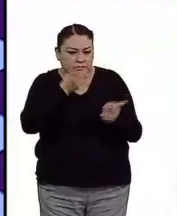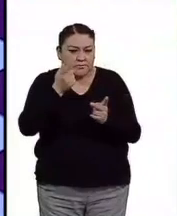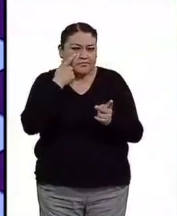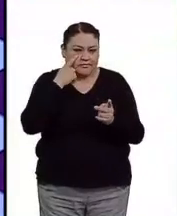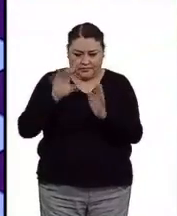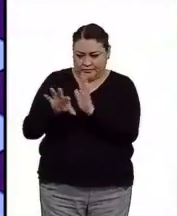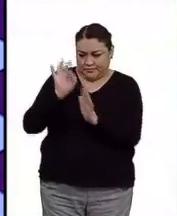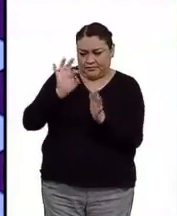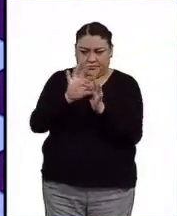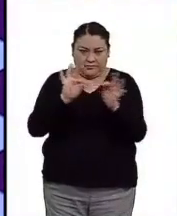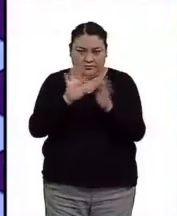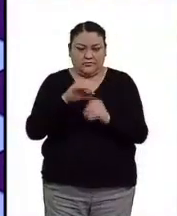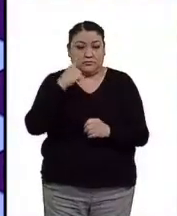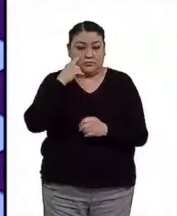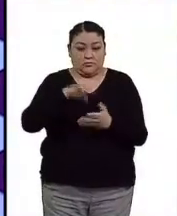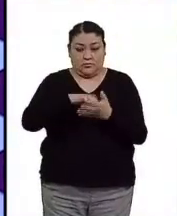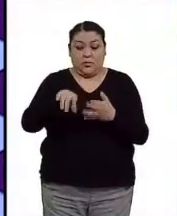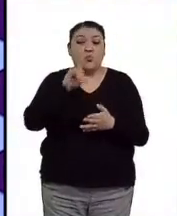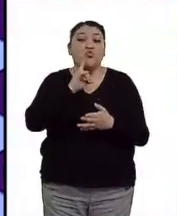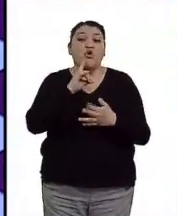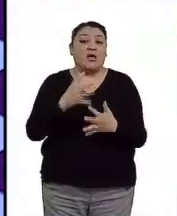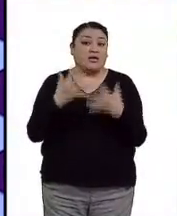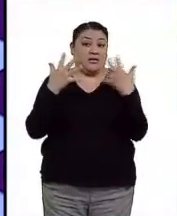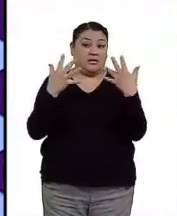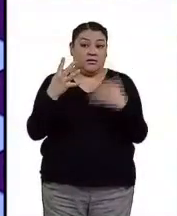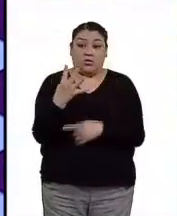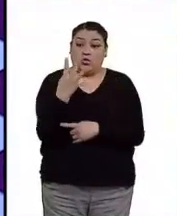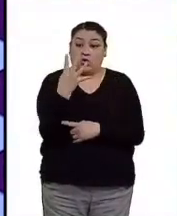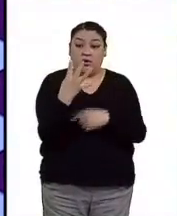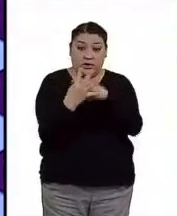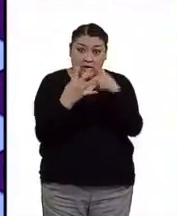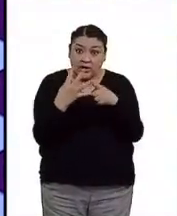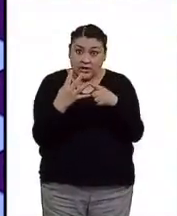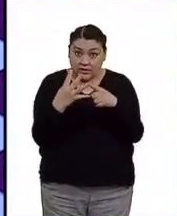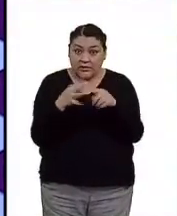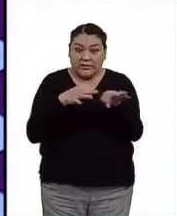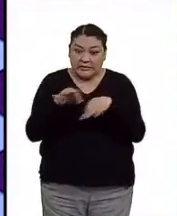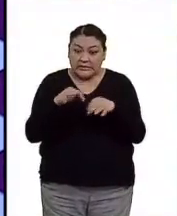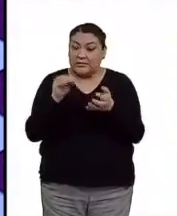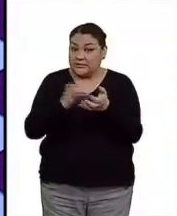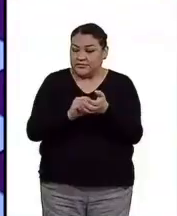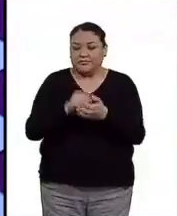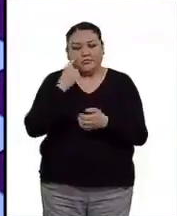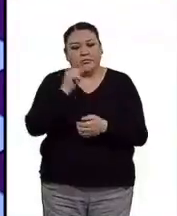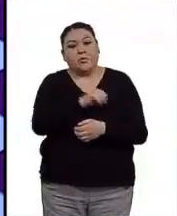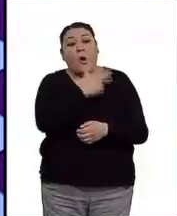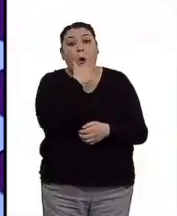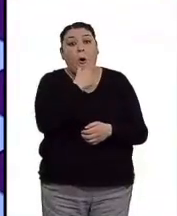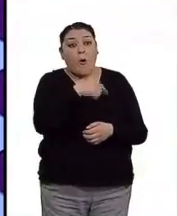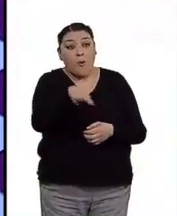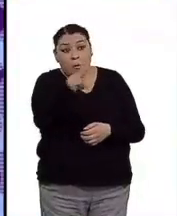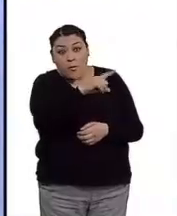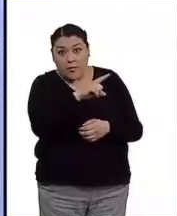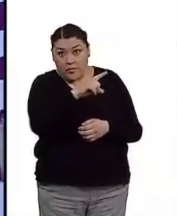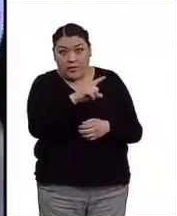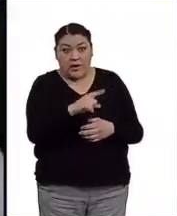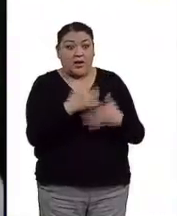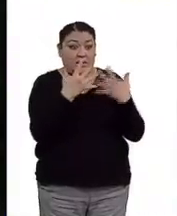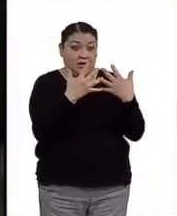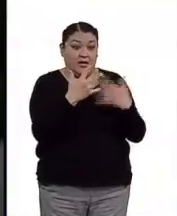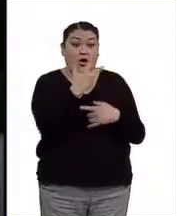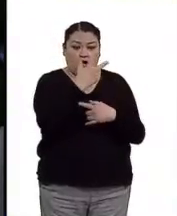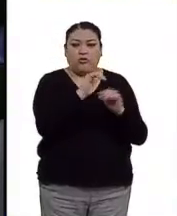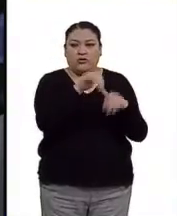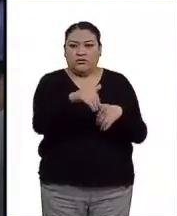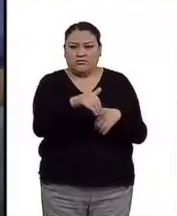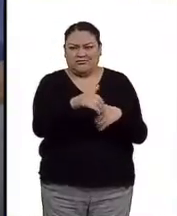Actualmente, solo 4 de cada 10 mujeres en edad de trabajar están en el mercado laboral, mientras que 8 de cada 10 hombres lo están. 4 de cada 10